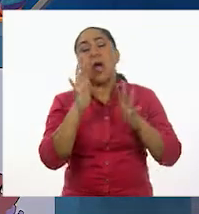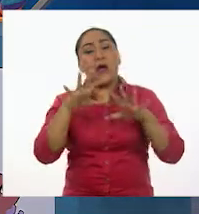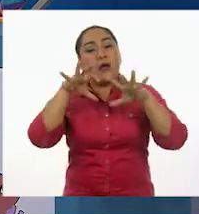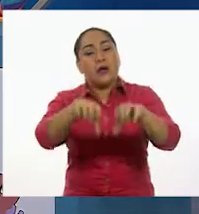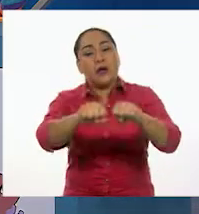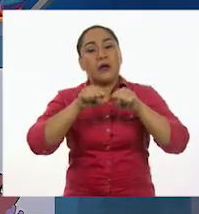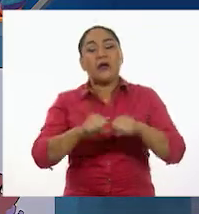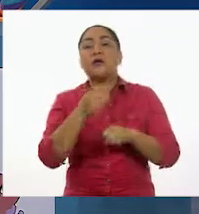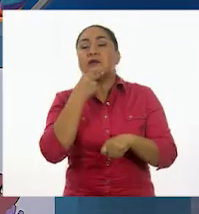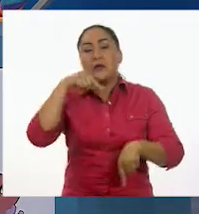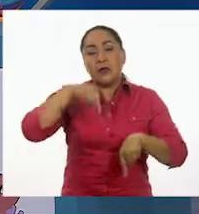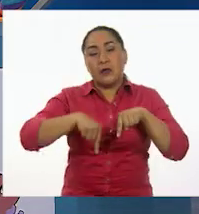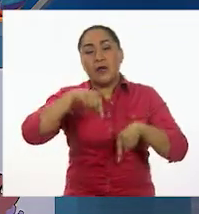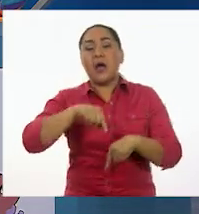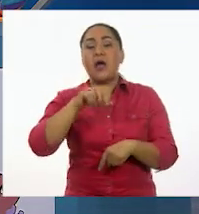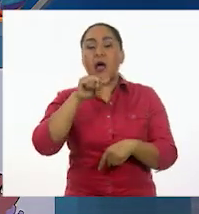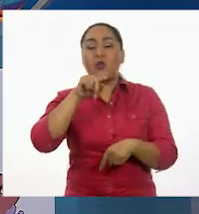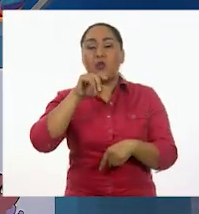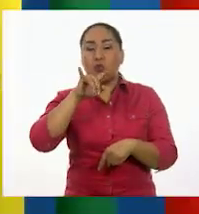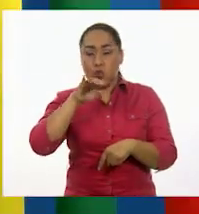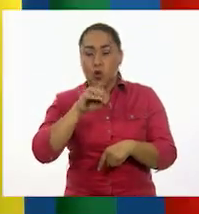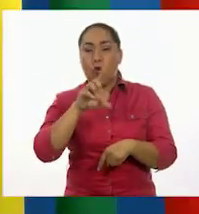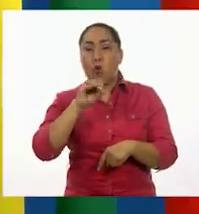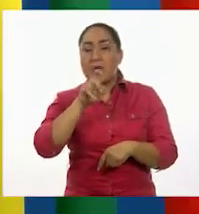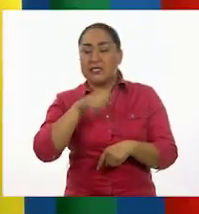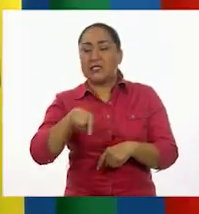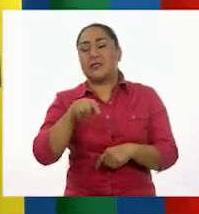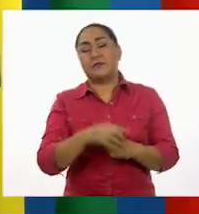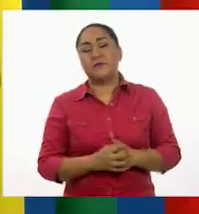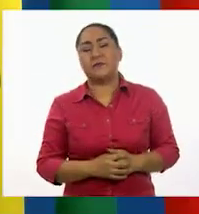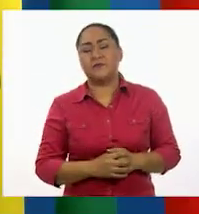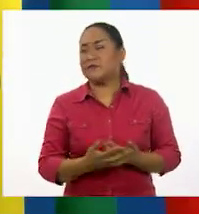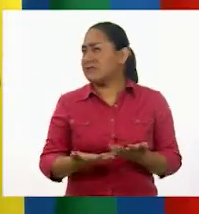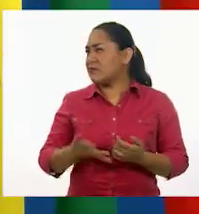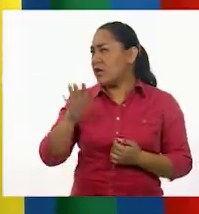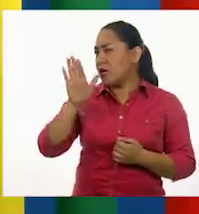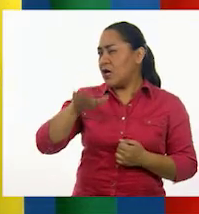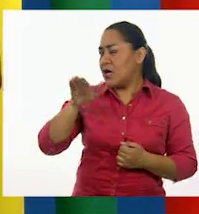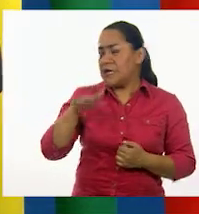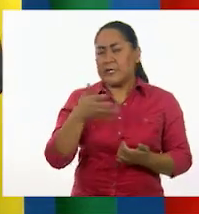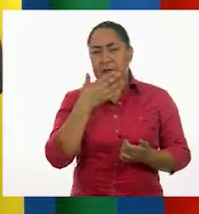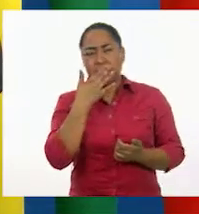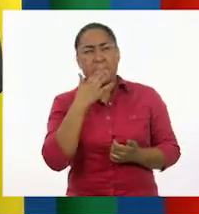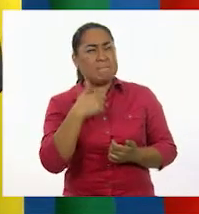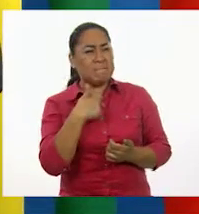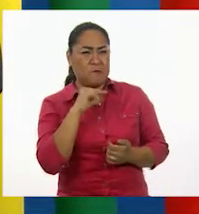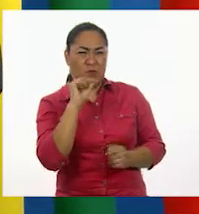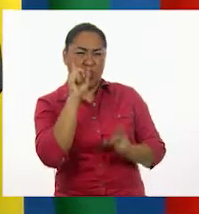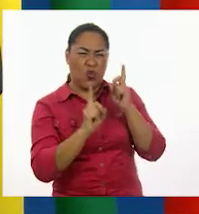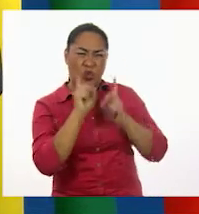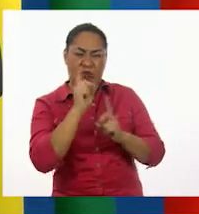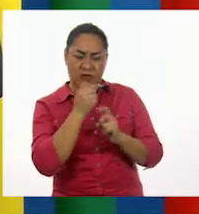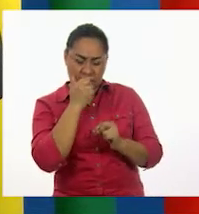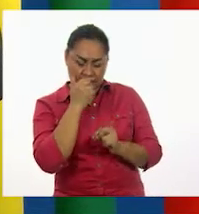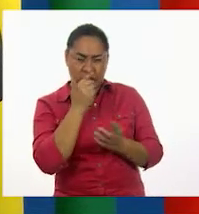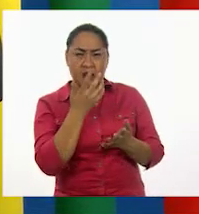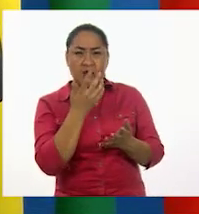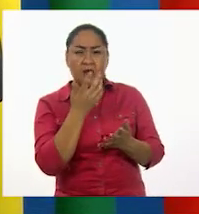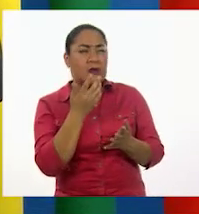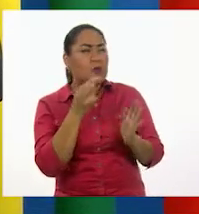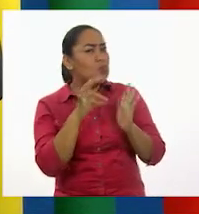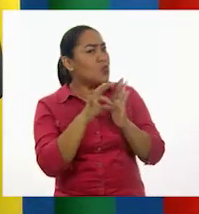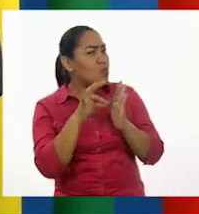a Antonio López de Santana. Oiga, maestra, pero entonces, a ver, tengo ya una duda. ¿Cómo vamos bien con